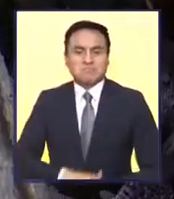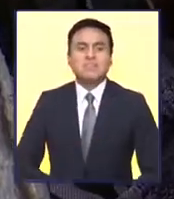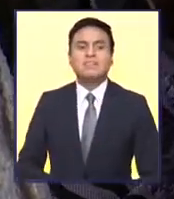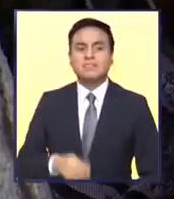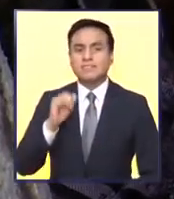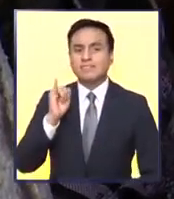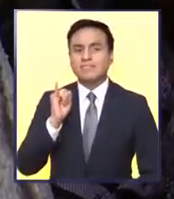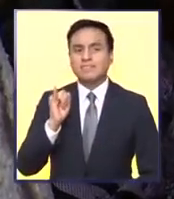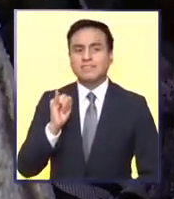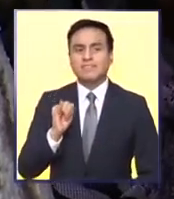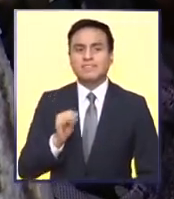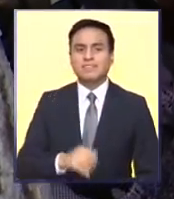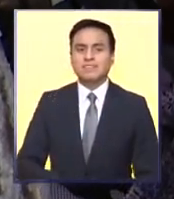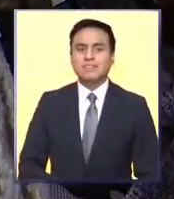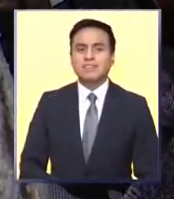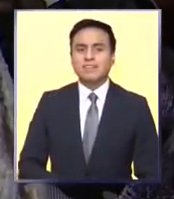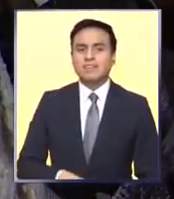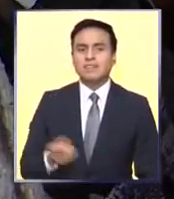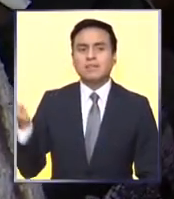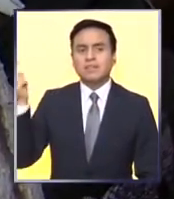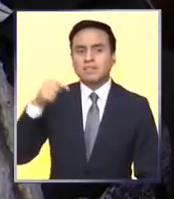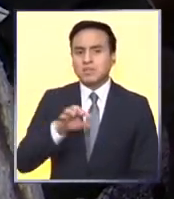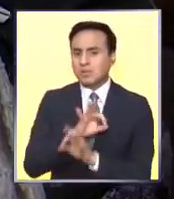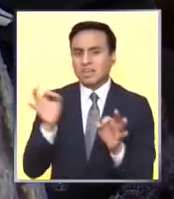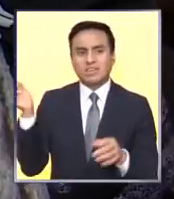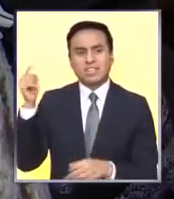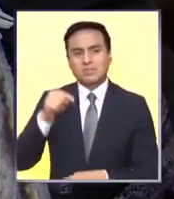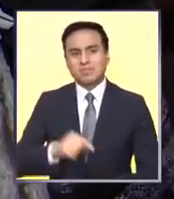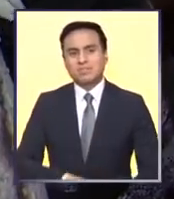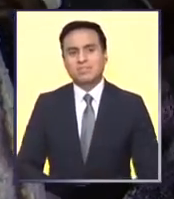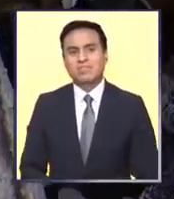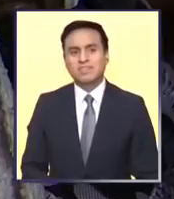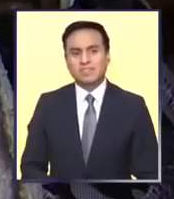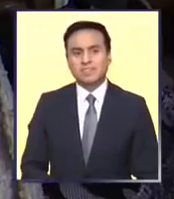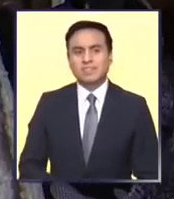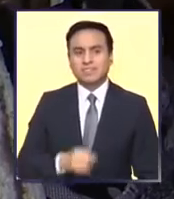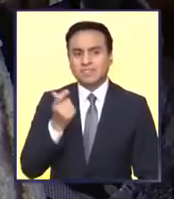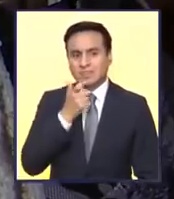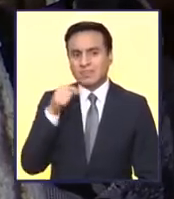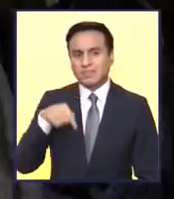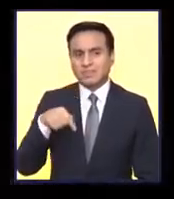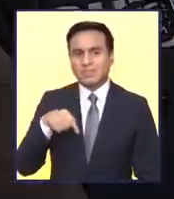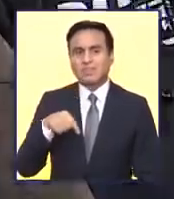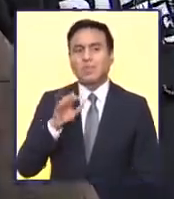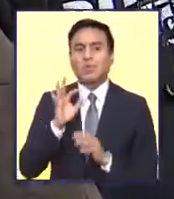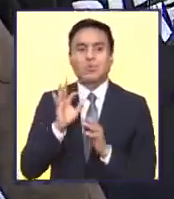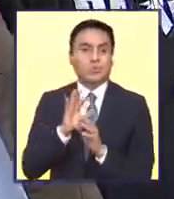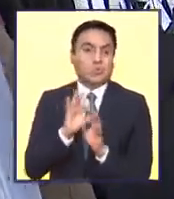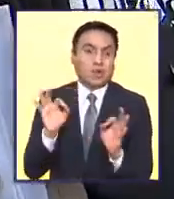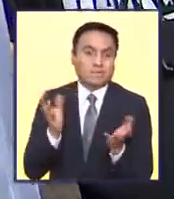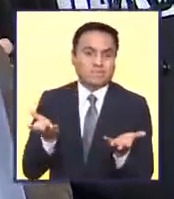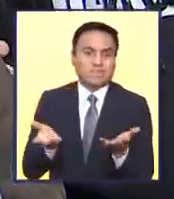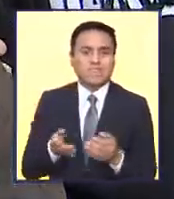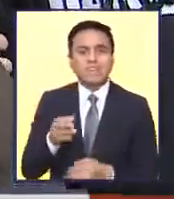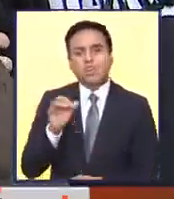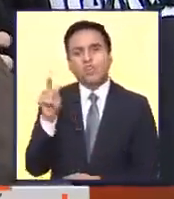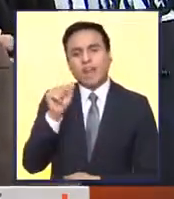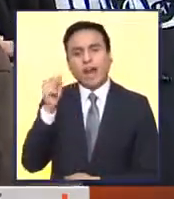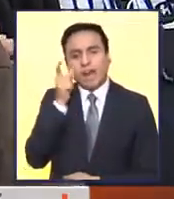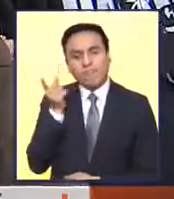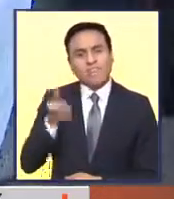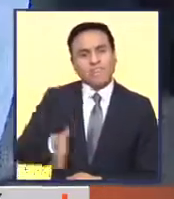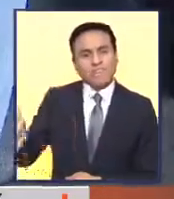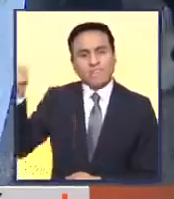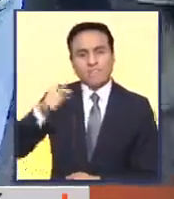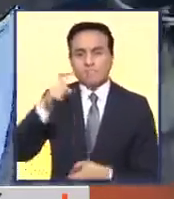en realidad fue eso. Íbamos a venir y nunca vinimos y o después, hoy. O era hoy o nunca. Rosa llegó en abril, ella y su esposo